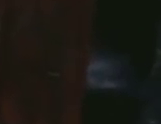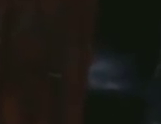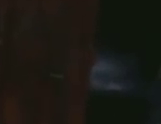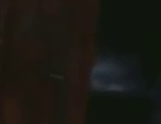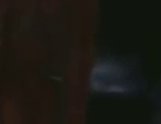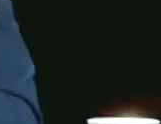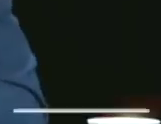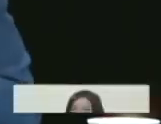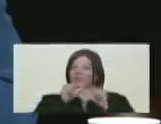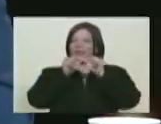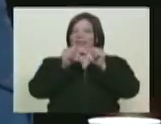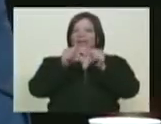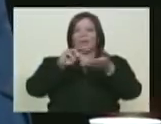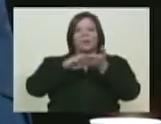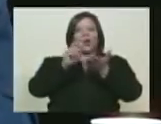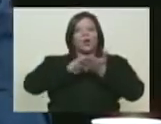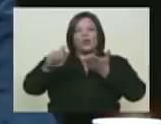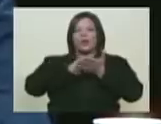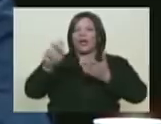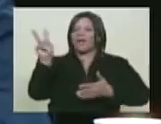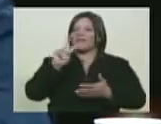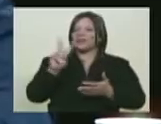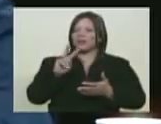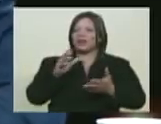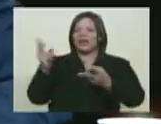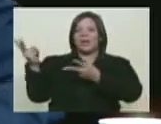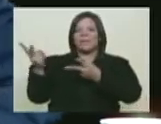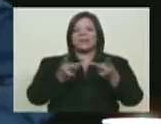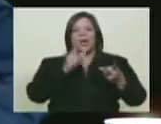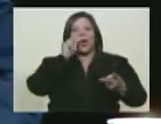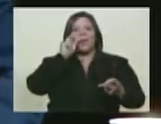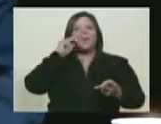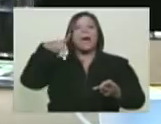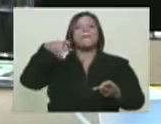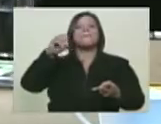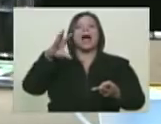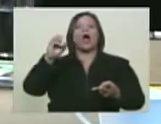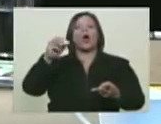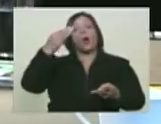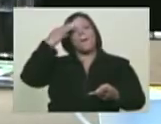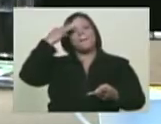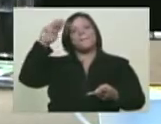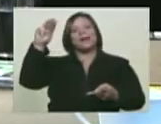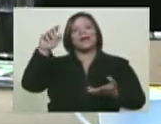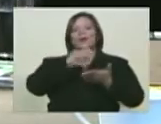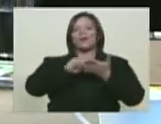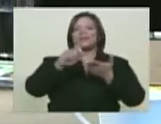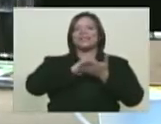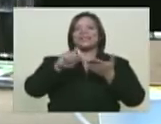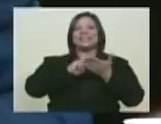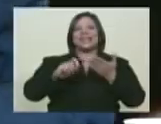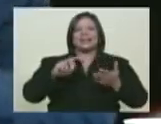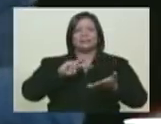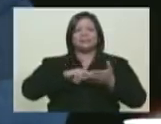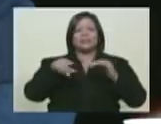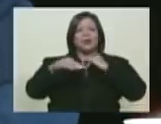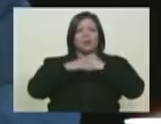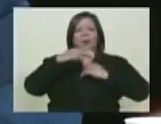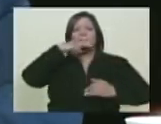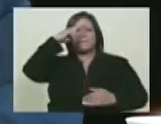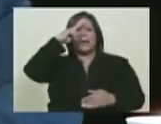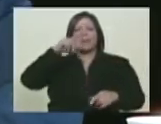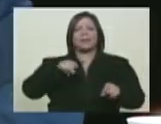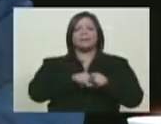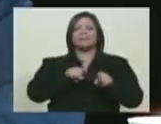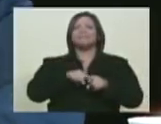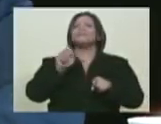Recta final de Toma Nota, Venezuela, con nuestro invitado de hoy, Paco Ignacio Taibo II. Tú te llamas igual a tu padre, ¿no? Por